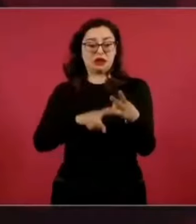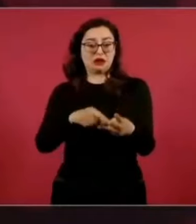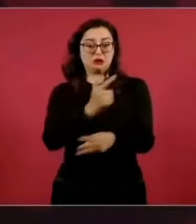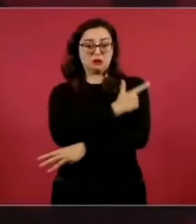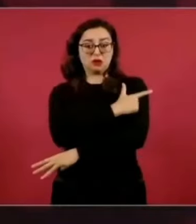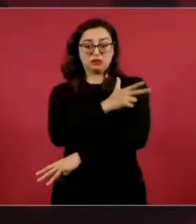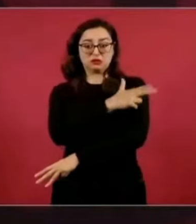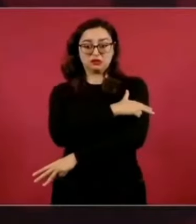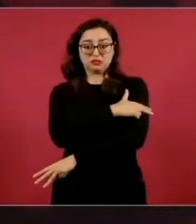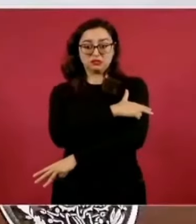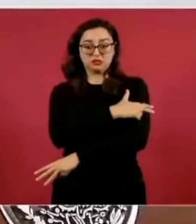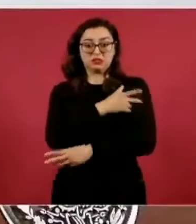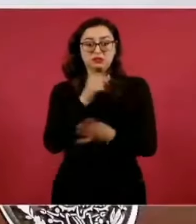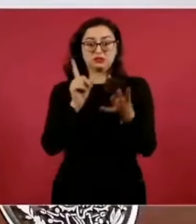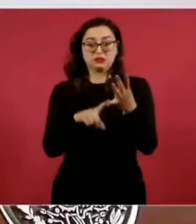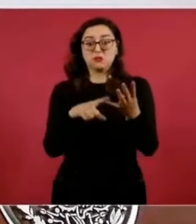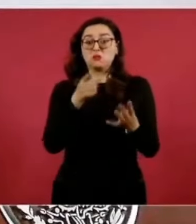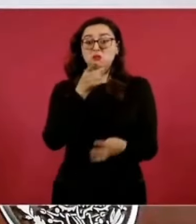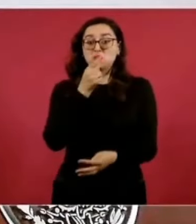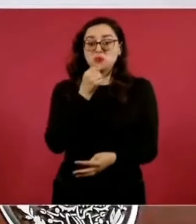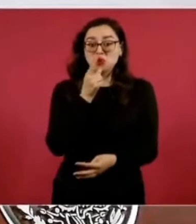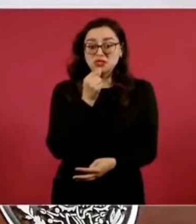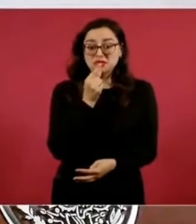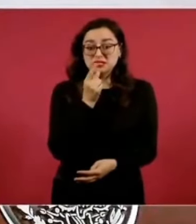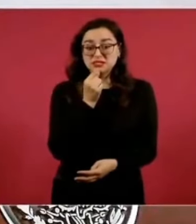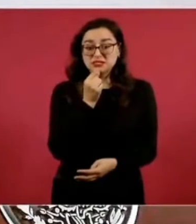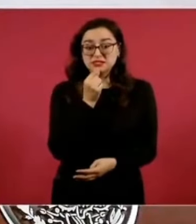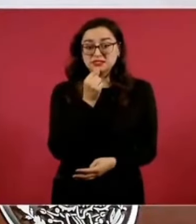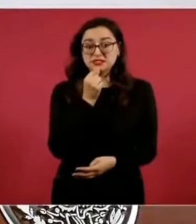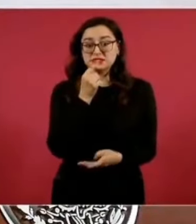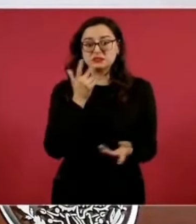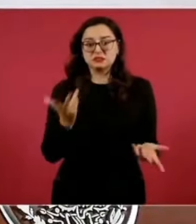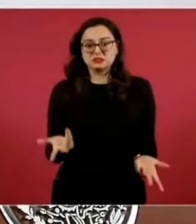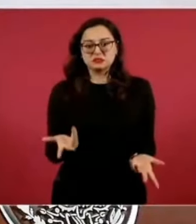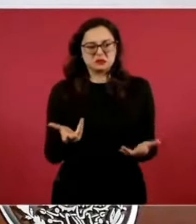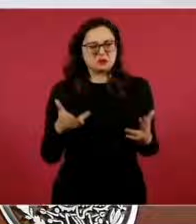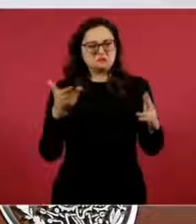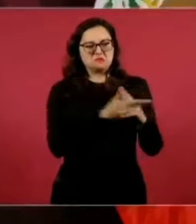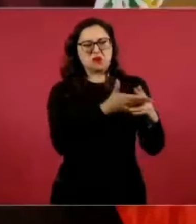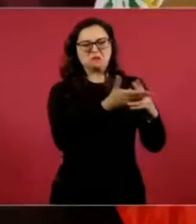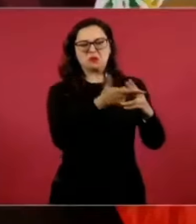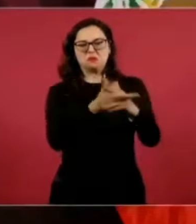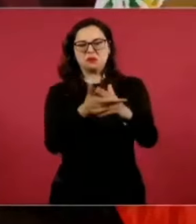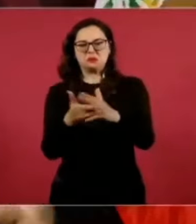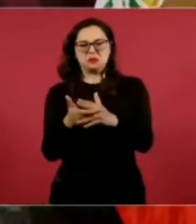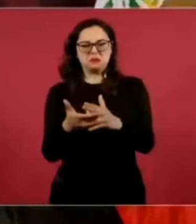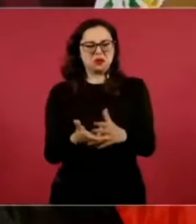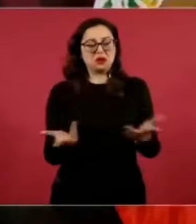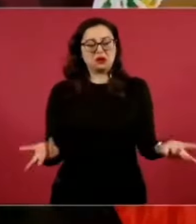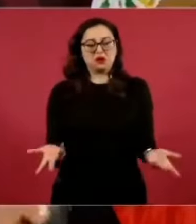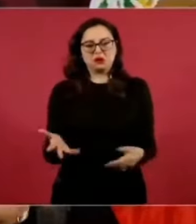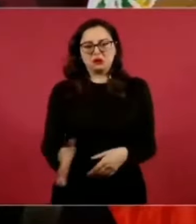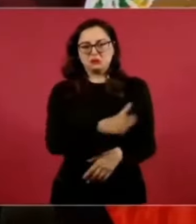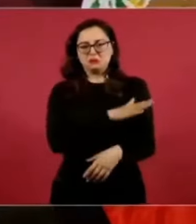nacional a los policías que asesinen a policías de tránsito